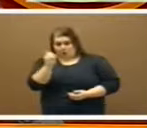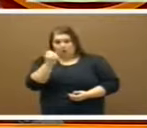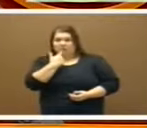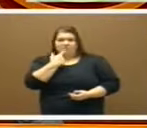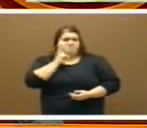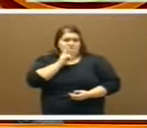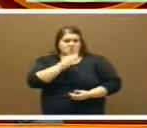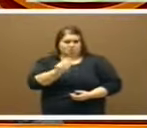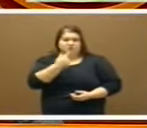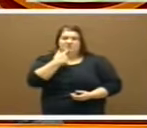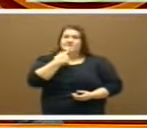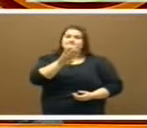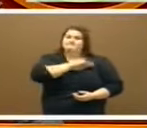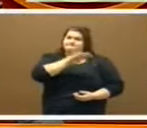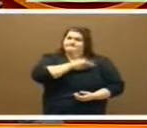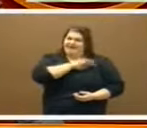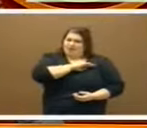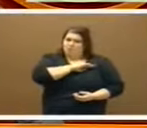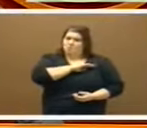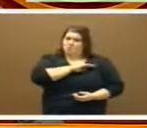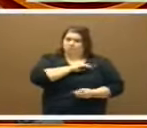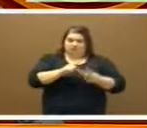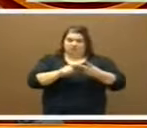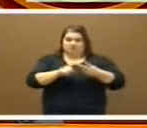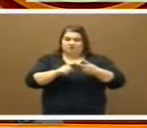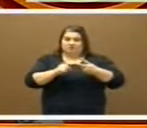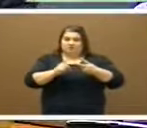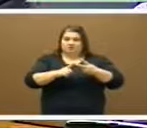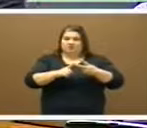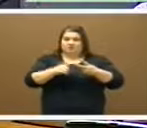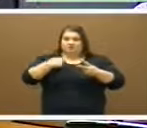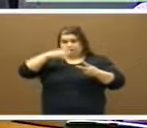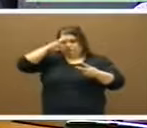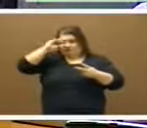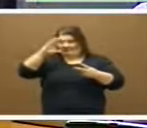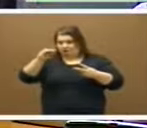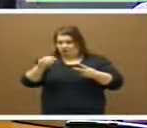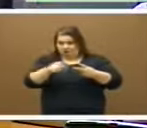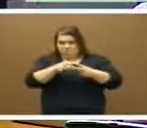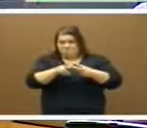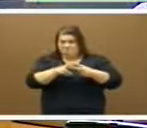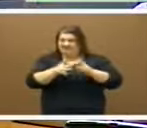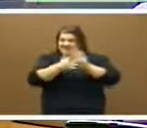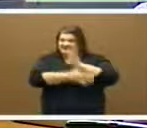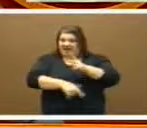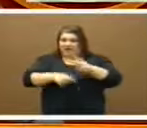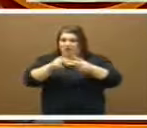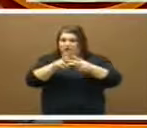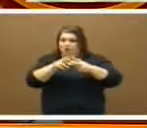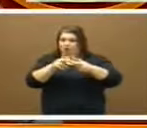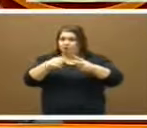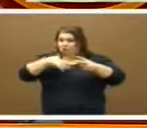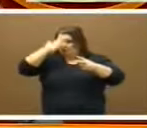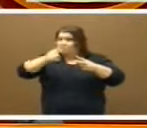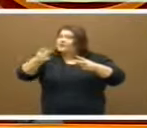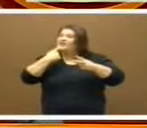Una, que es malo, ruin. La otra es astuto, sagaz. Estoy absolutamente convencido que usted lo ha dicho por